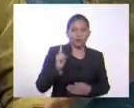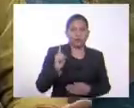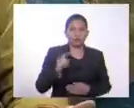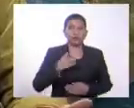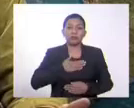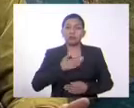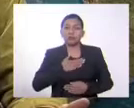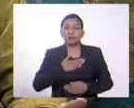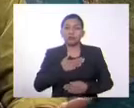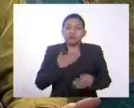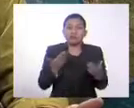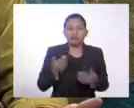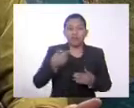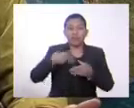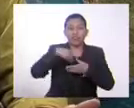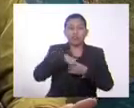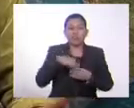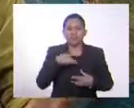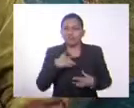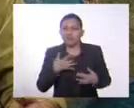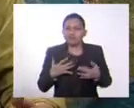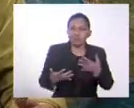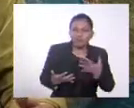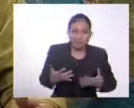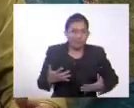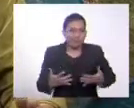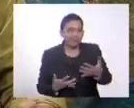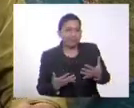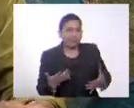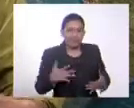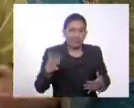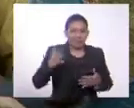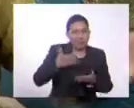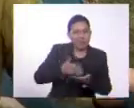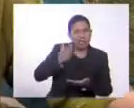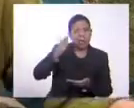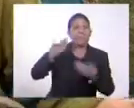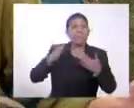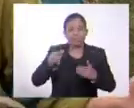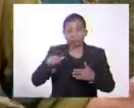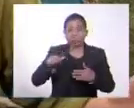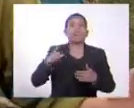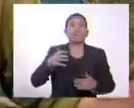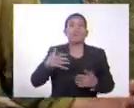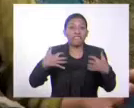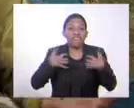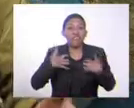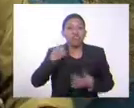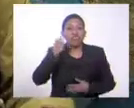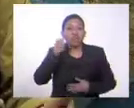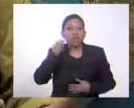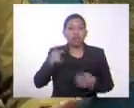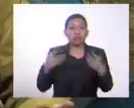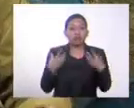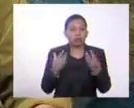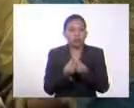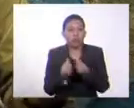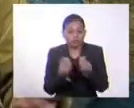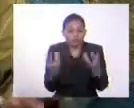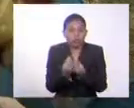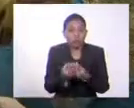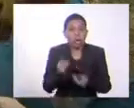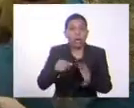sociedad ha puesto reglas, yo debo de cumplirlas. Si yo mi instinto lo dejo abierto y empiezo a hacer cosas que la sociedad